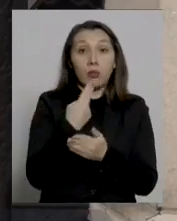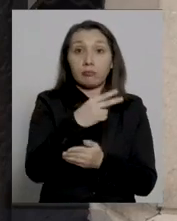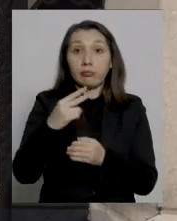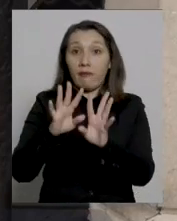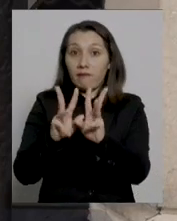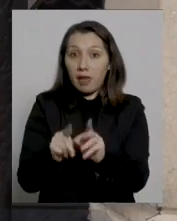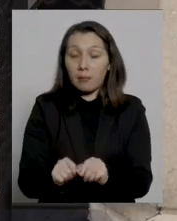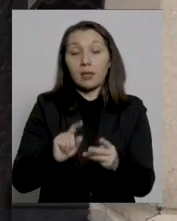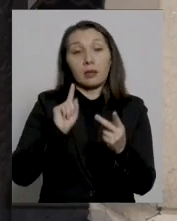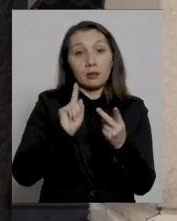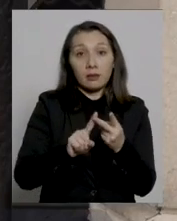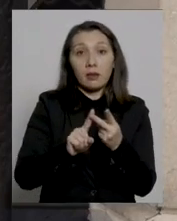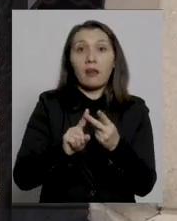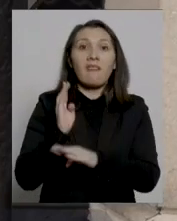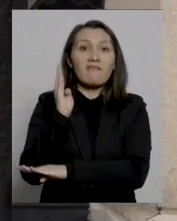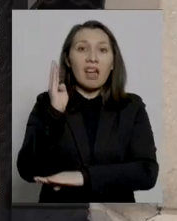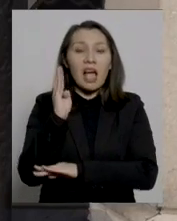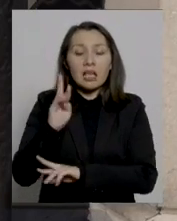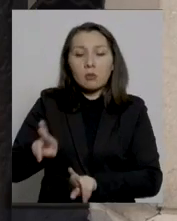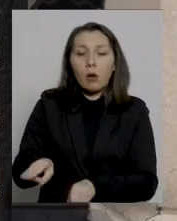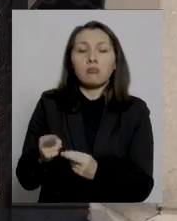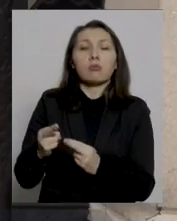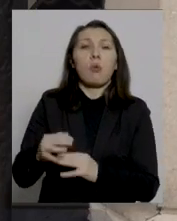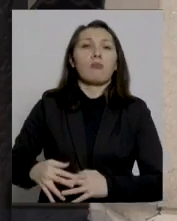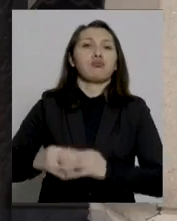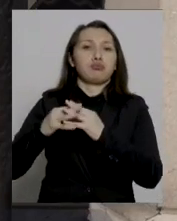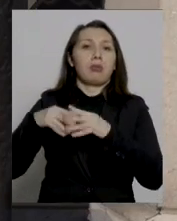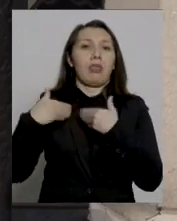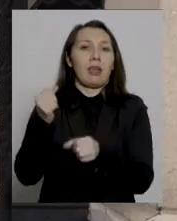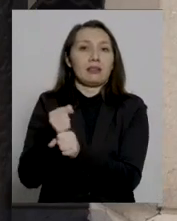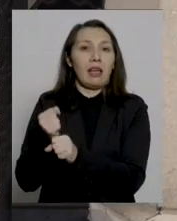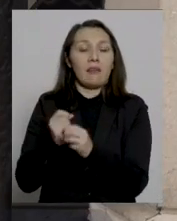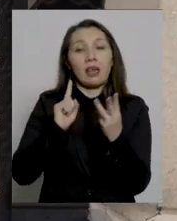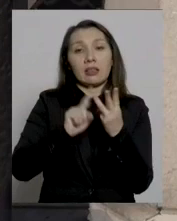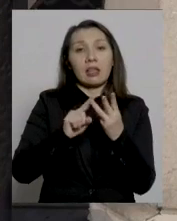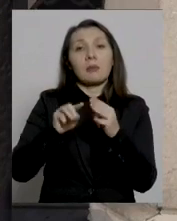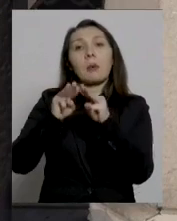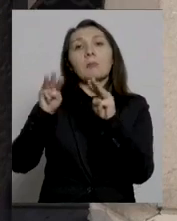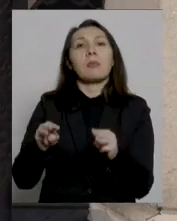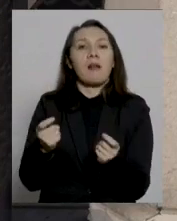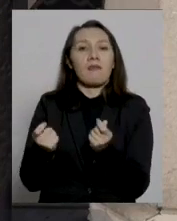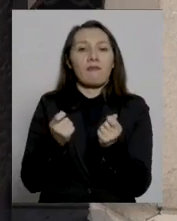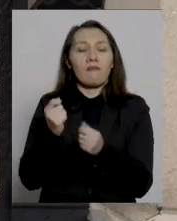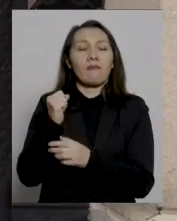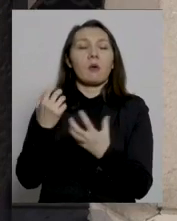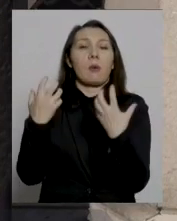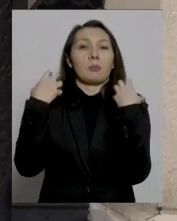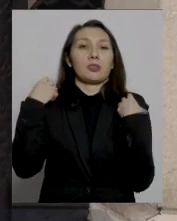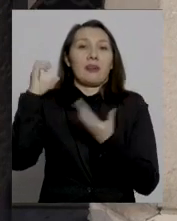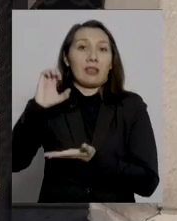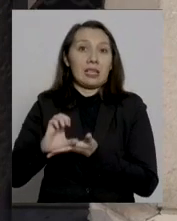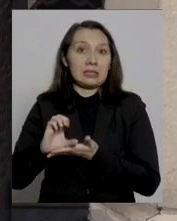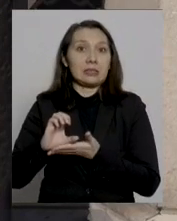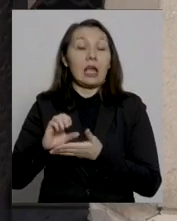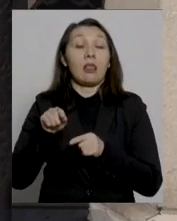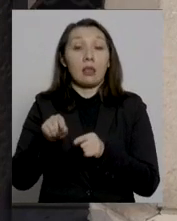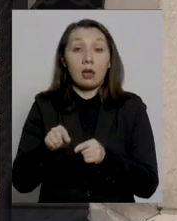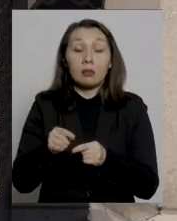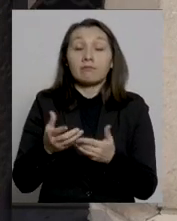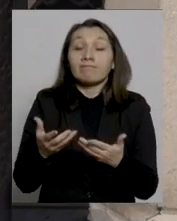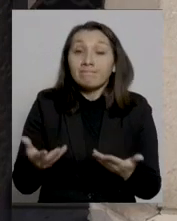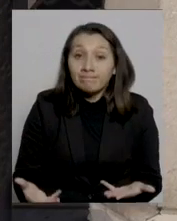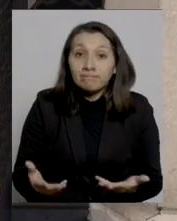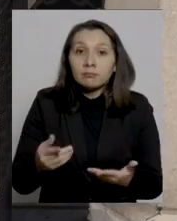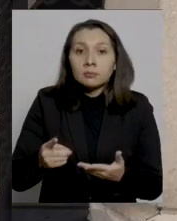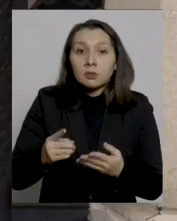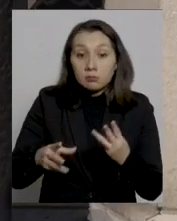familias, las bases de la recuperación económica y el empleo y un marco fiscal de responsabilidad. Y por lo tanto, creo